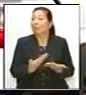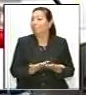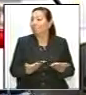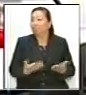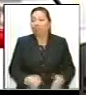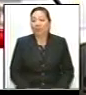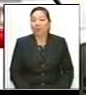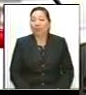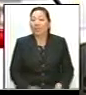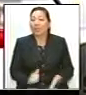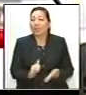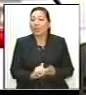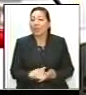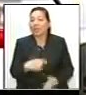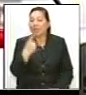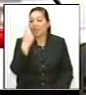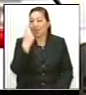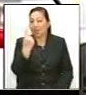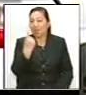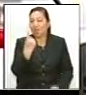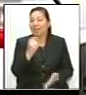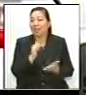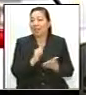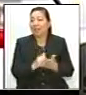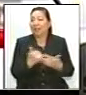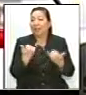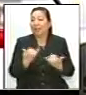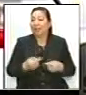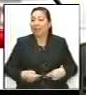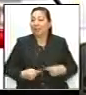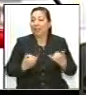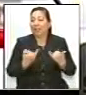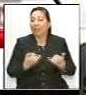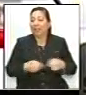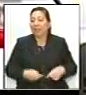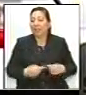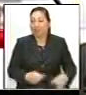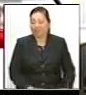herramienta que es la única valedera en esta discusión y en este